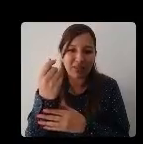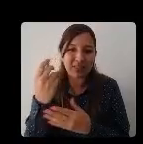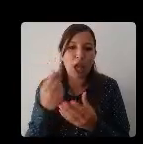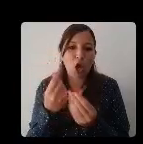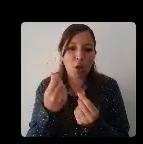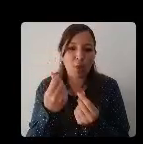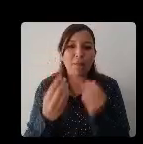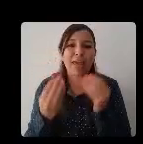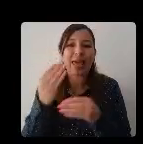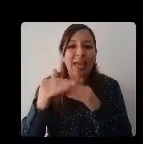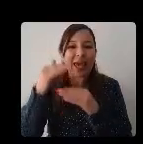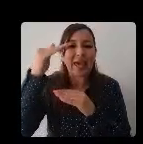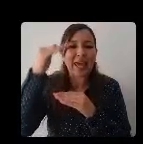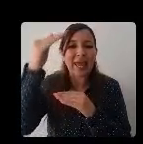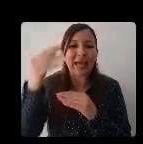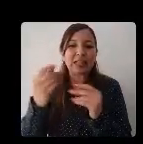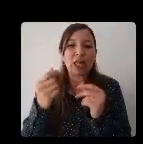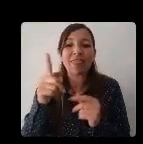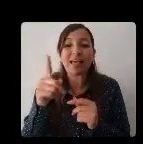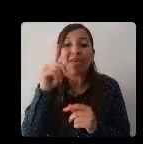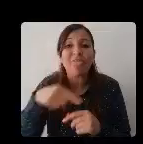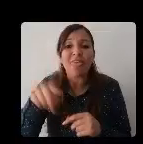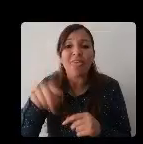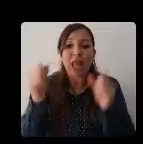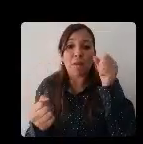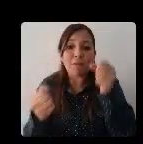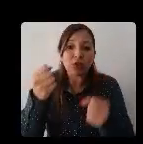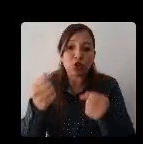se beneficiamos de una y otra manera.